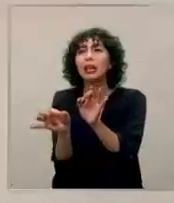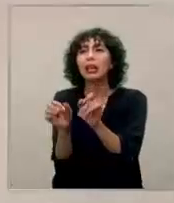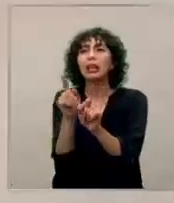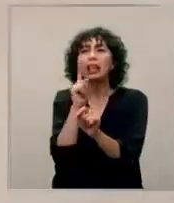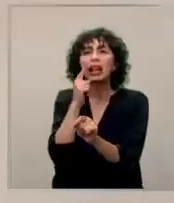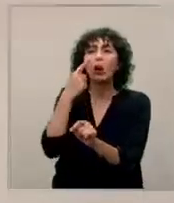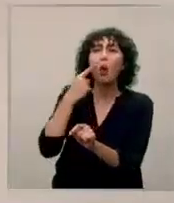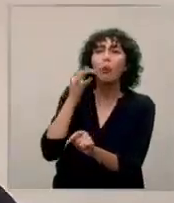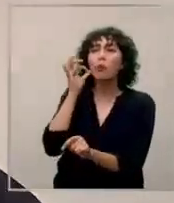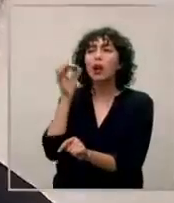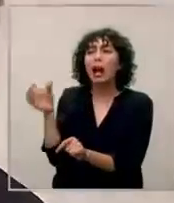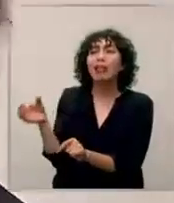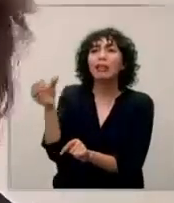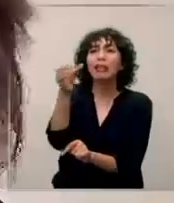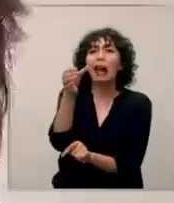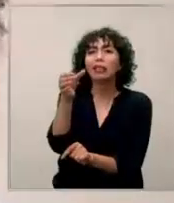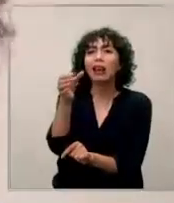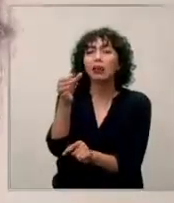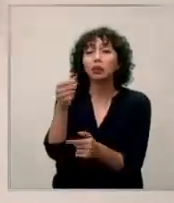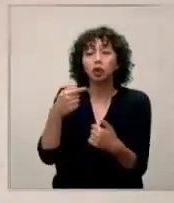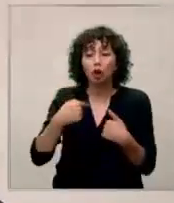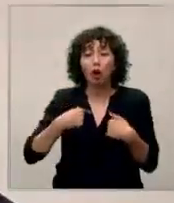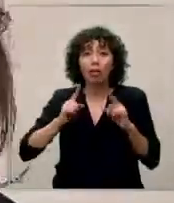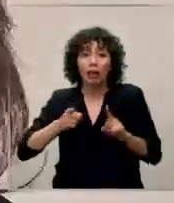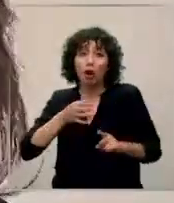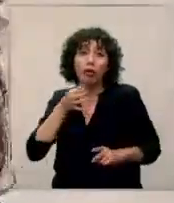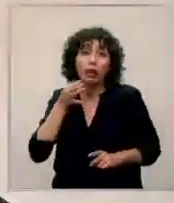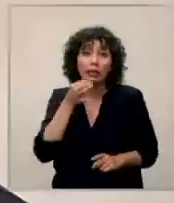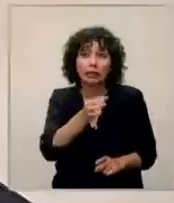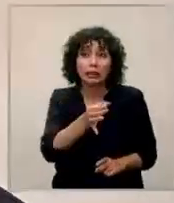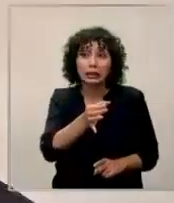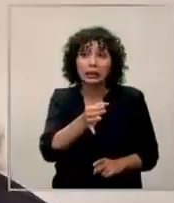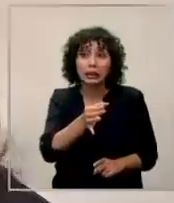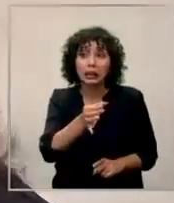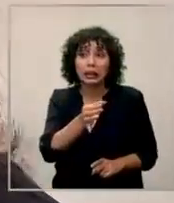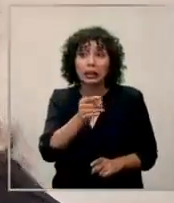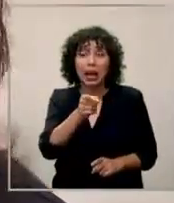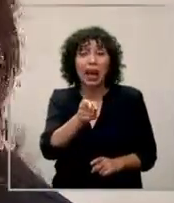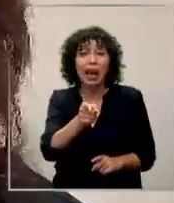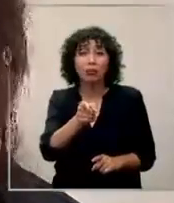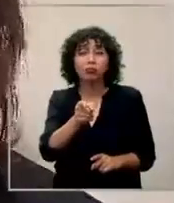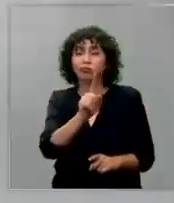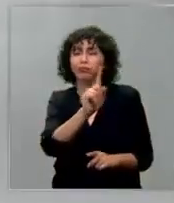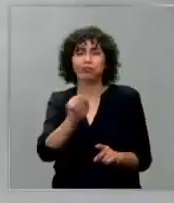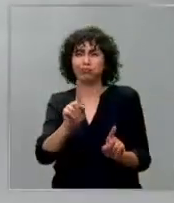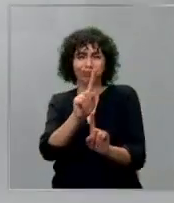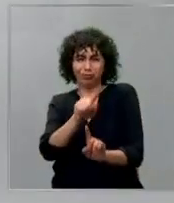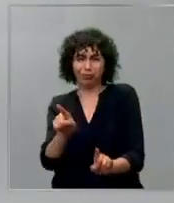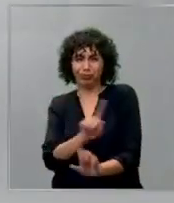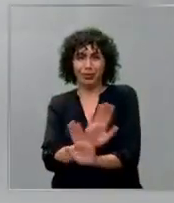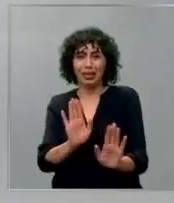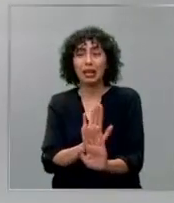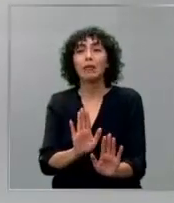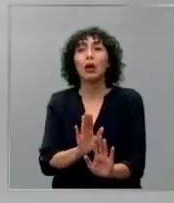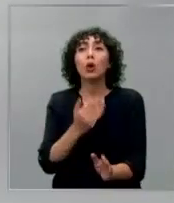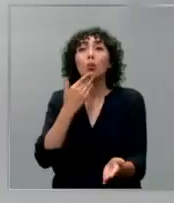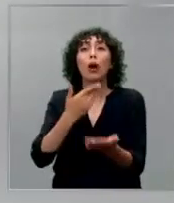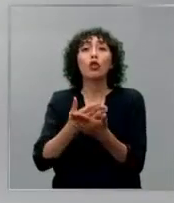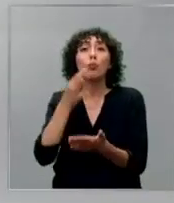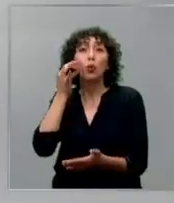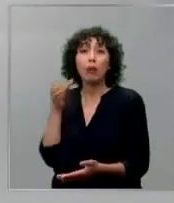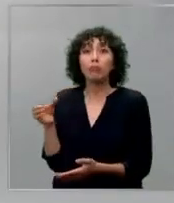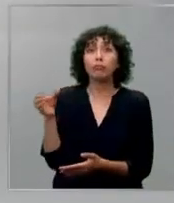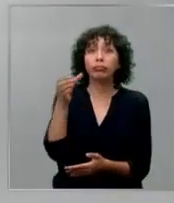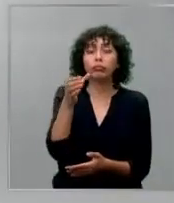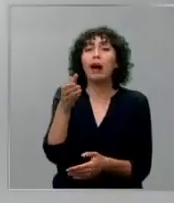la candidata de La Moneda, debo afirmar categóricamente que eso es totalmente inefectivo. Y apenas se conoció su nombre, surgieron